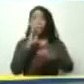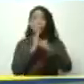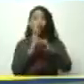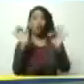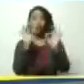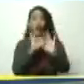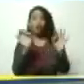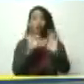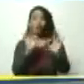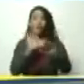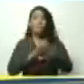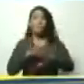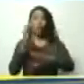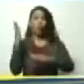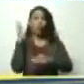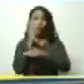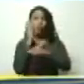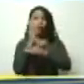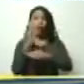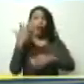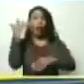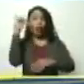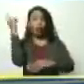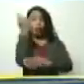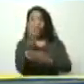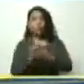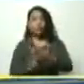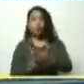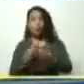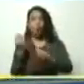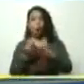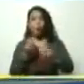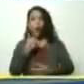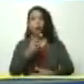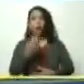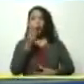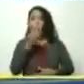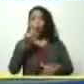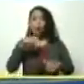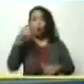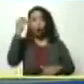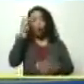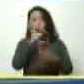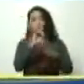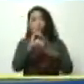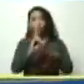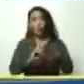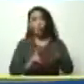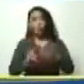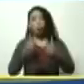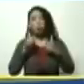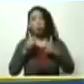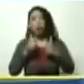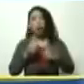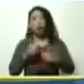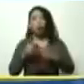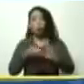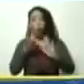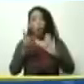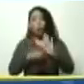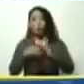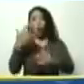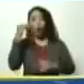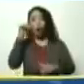porque las sanciones están diseñadas como lo dice bueno aquí hay unos documentos bien completos que ha hecho